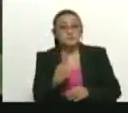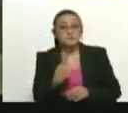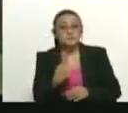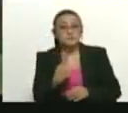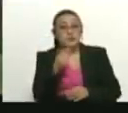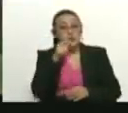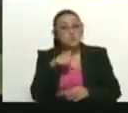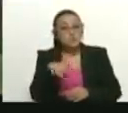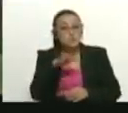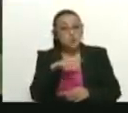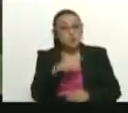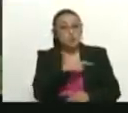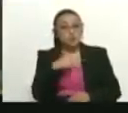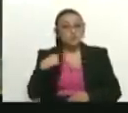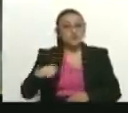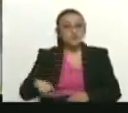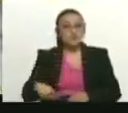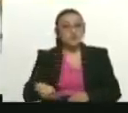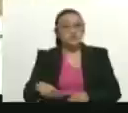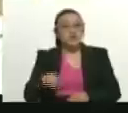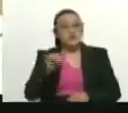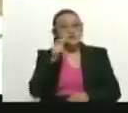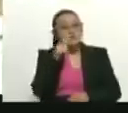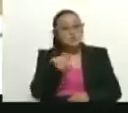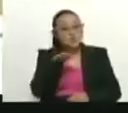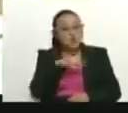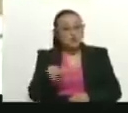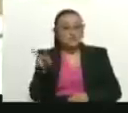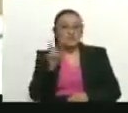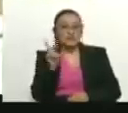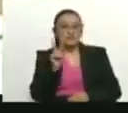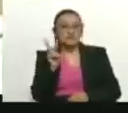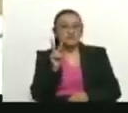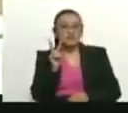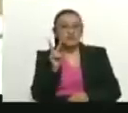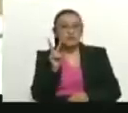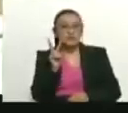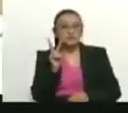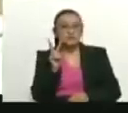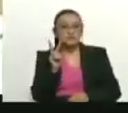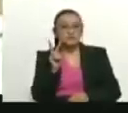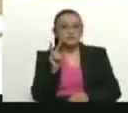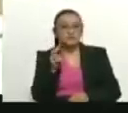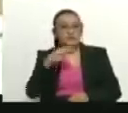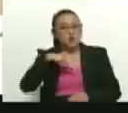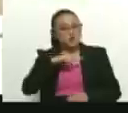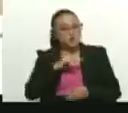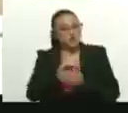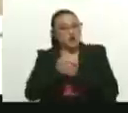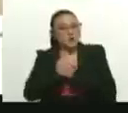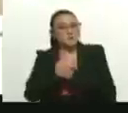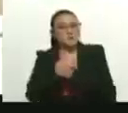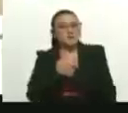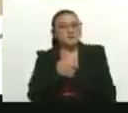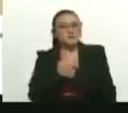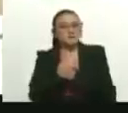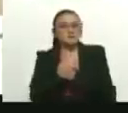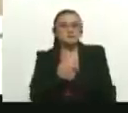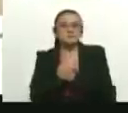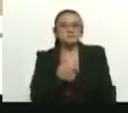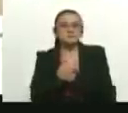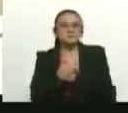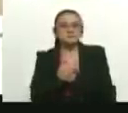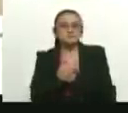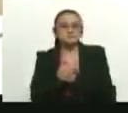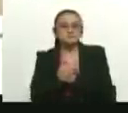el pueblo de China y el pueblo de Venezuela somos entrañables amigos,